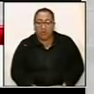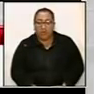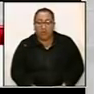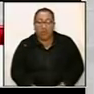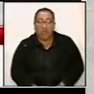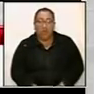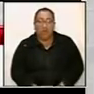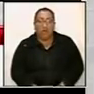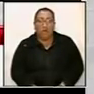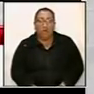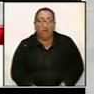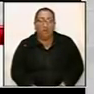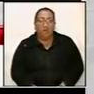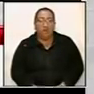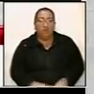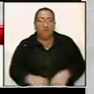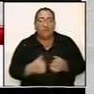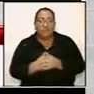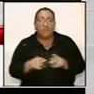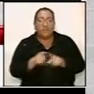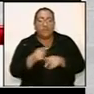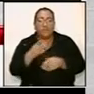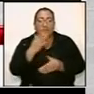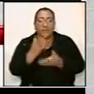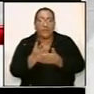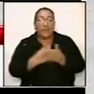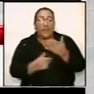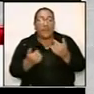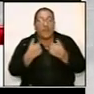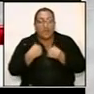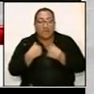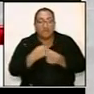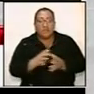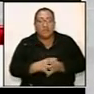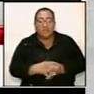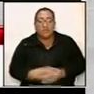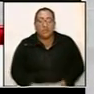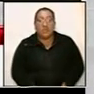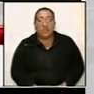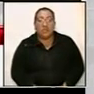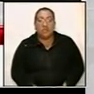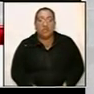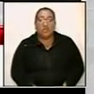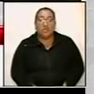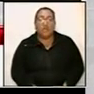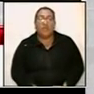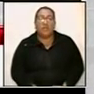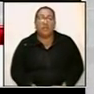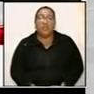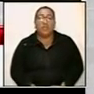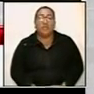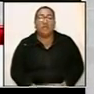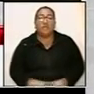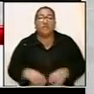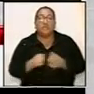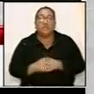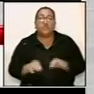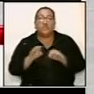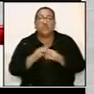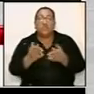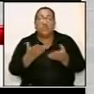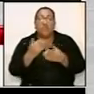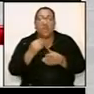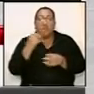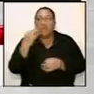Ministros, también otro de los problemas es que tenemos recursos, no es un problema de dinero, y eso es lo más lamentable, porque